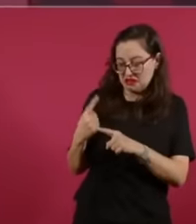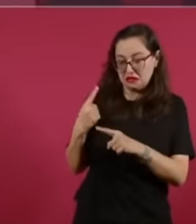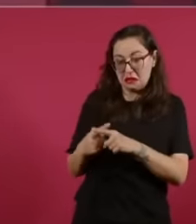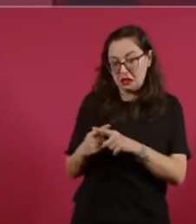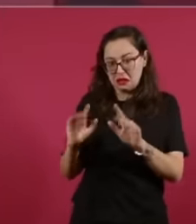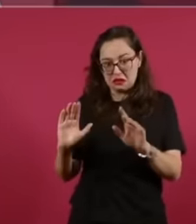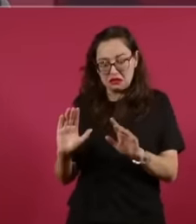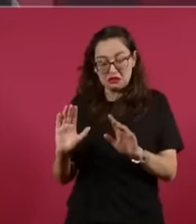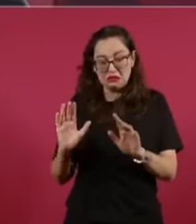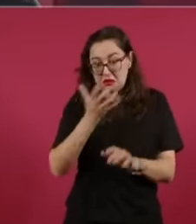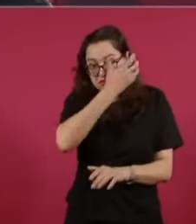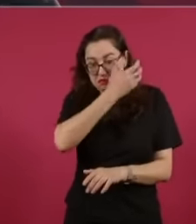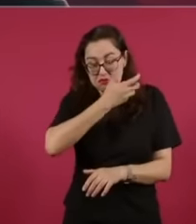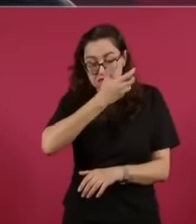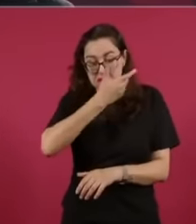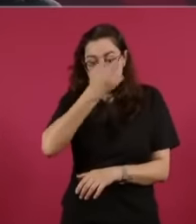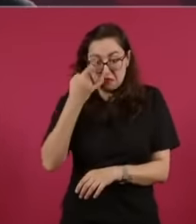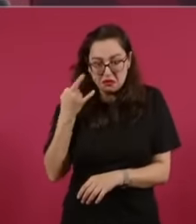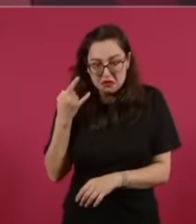¿cómo se llama?